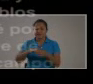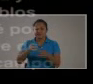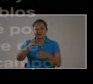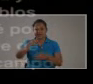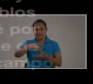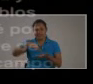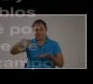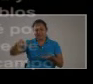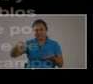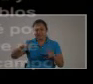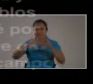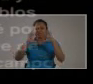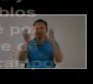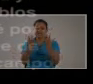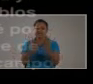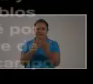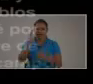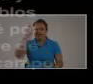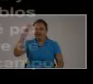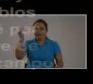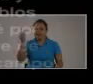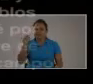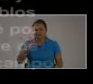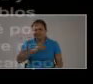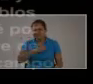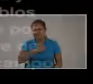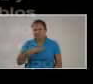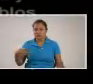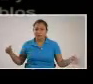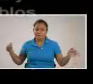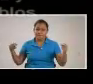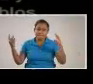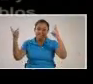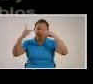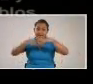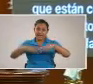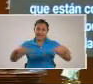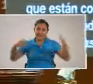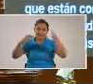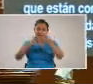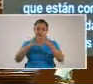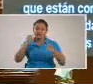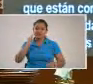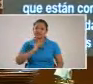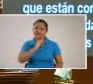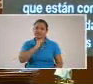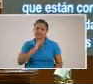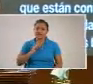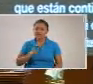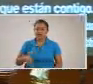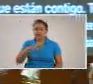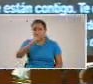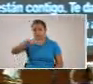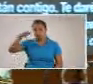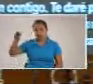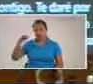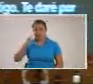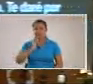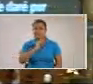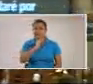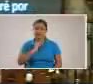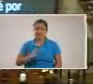que se le ocurrió pelear contra Israel, se le ocurrió invadir los montes de Israel y